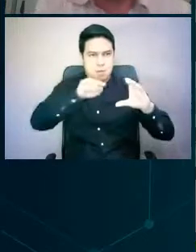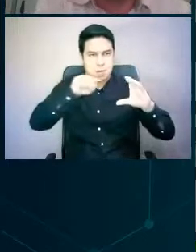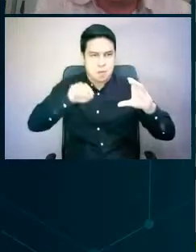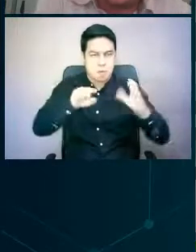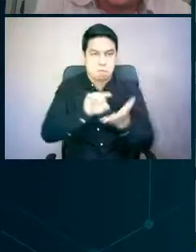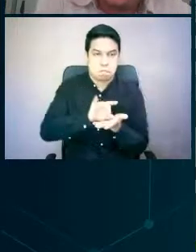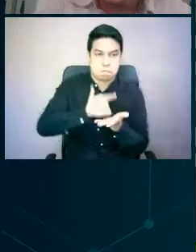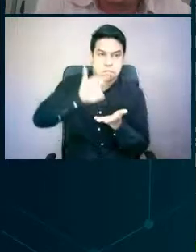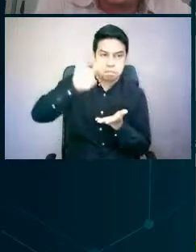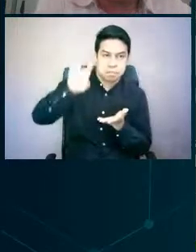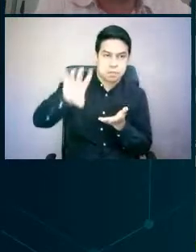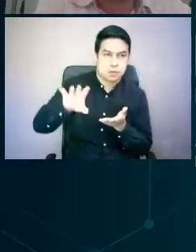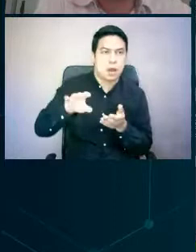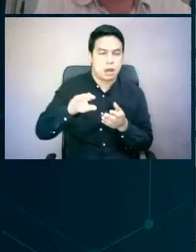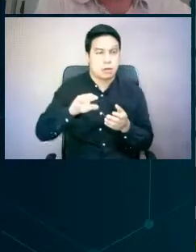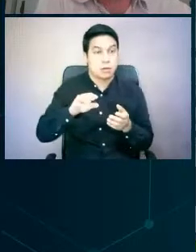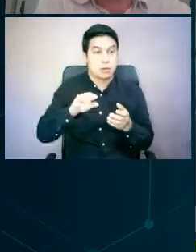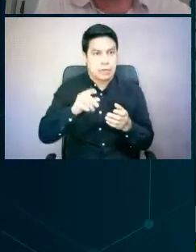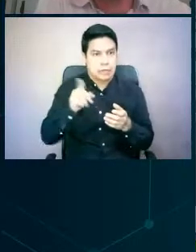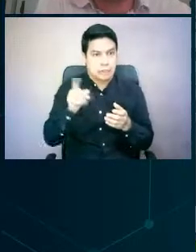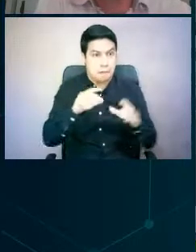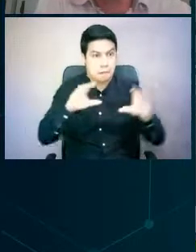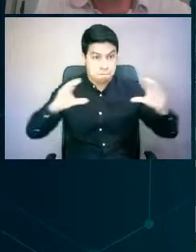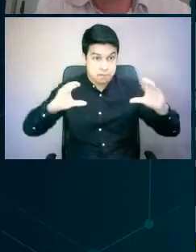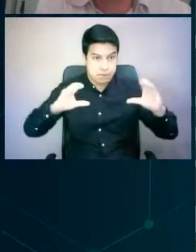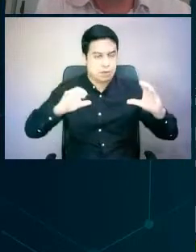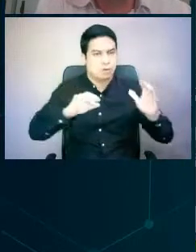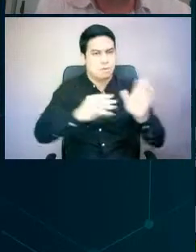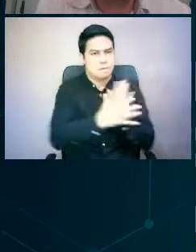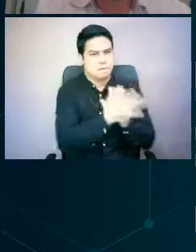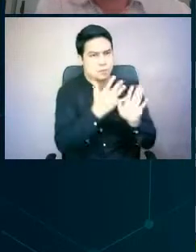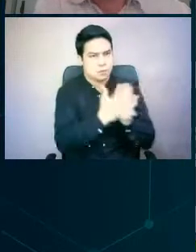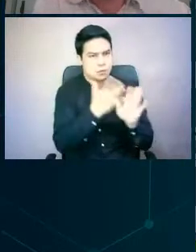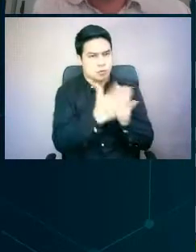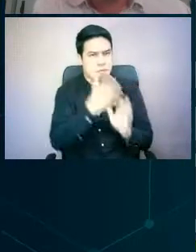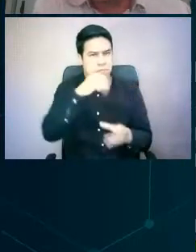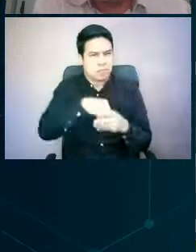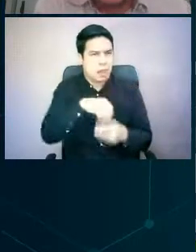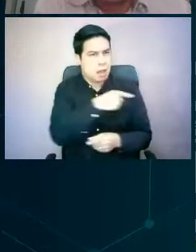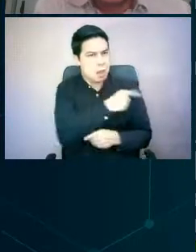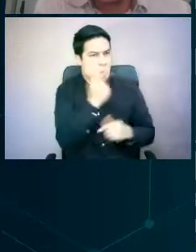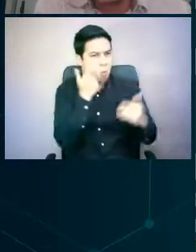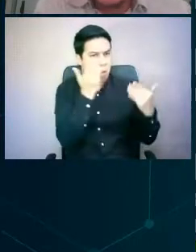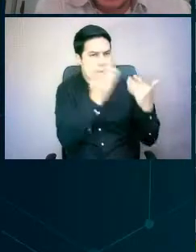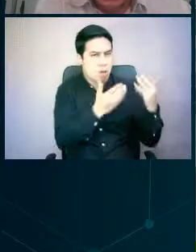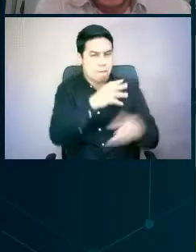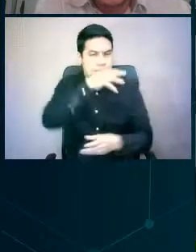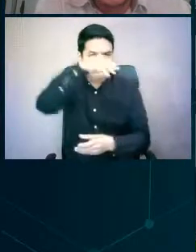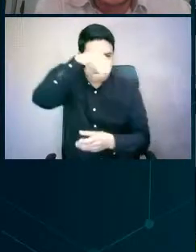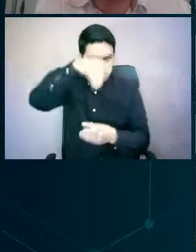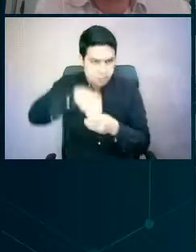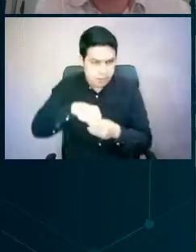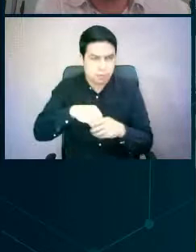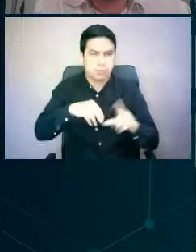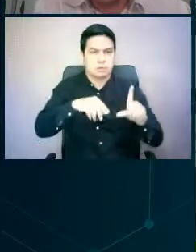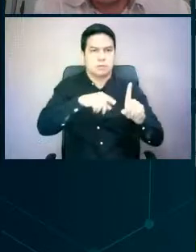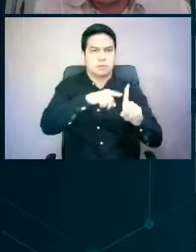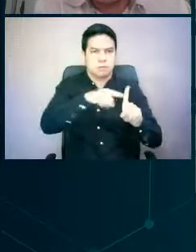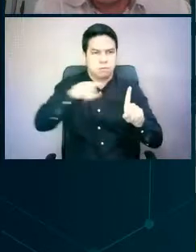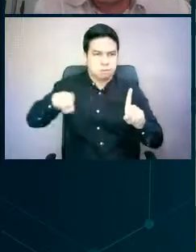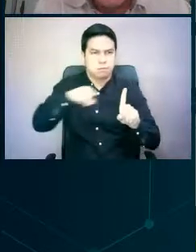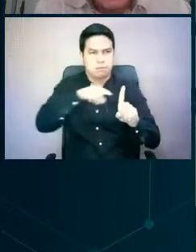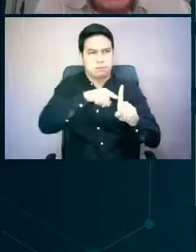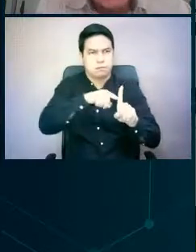permiten tomar la información que viene de una herramienta de simulación y convertir esas ondas de tensión y de